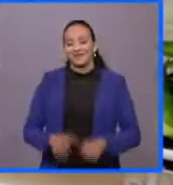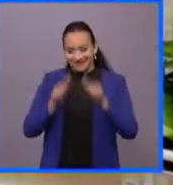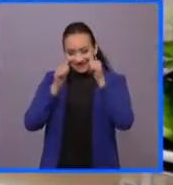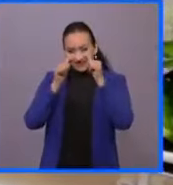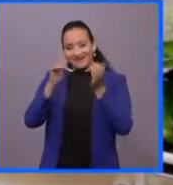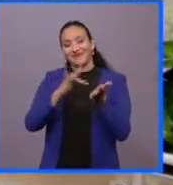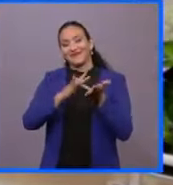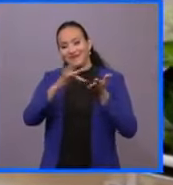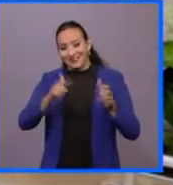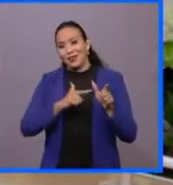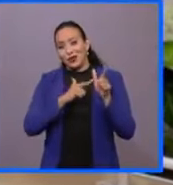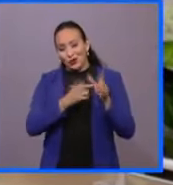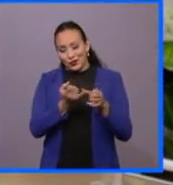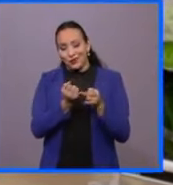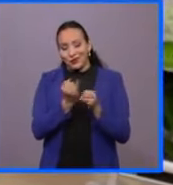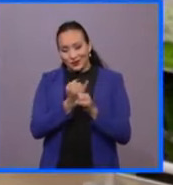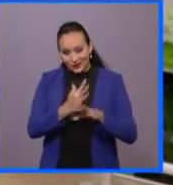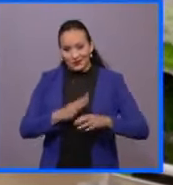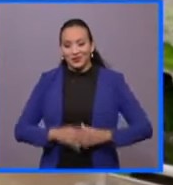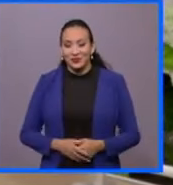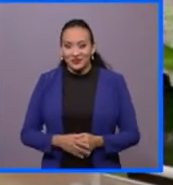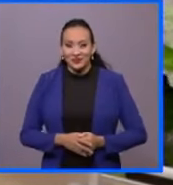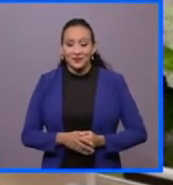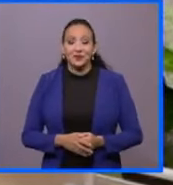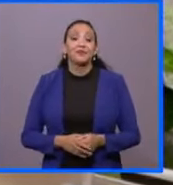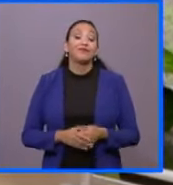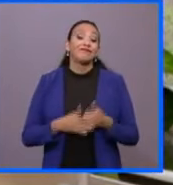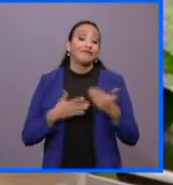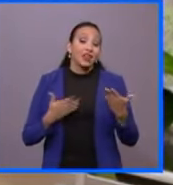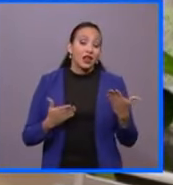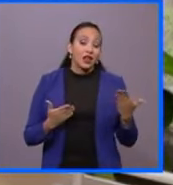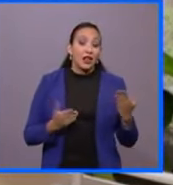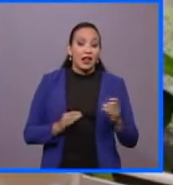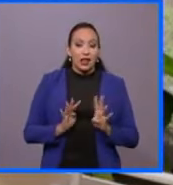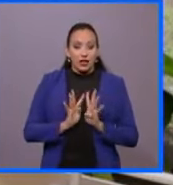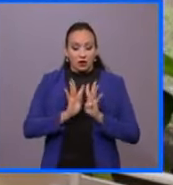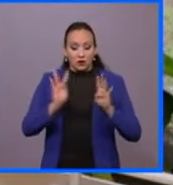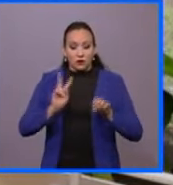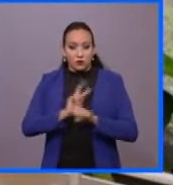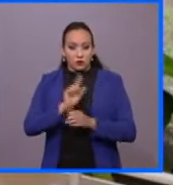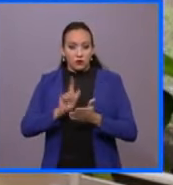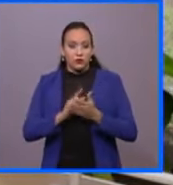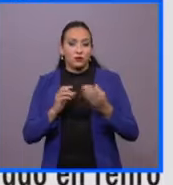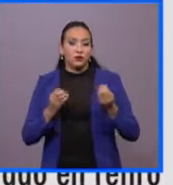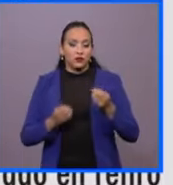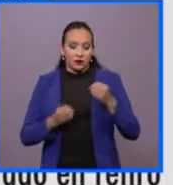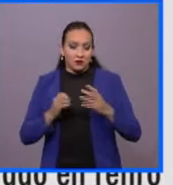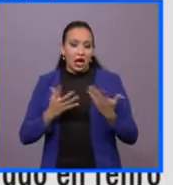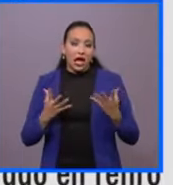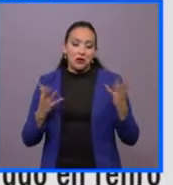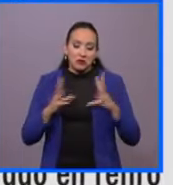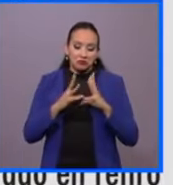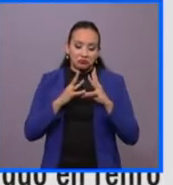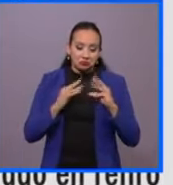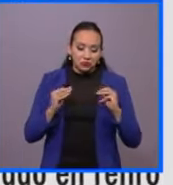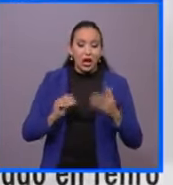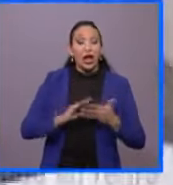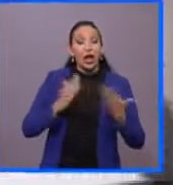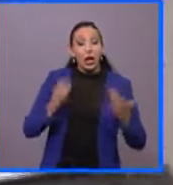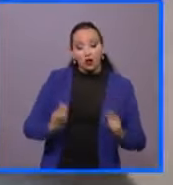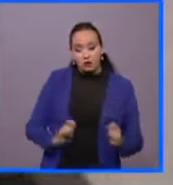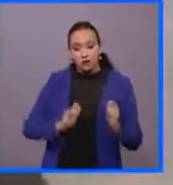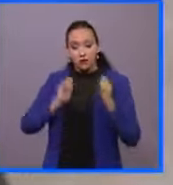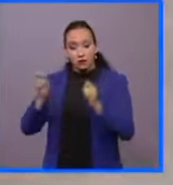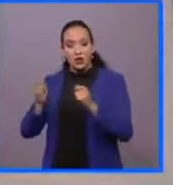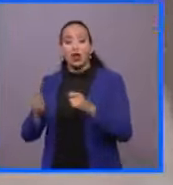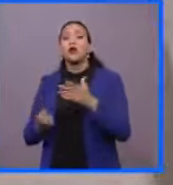Agradecemos que continúen este corte informativo. Con la extinción del Consejo de la Judicatura Federal para dar paso al Tribunal de Disciplina